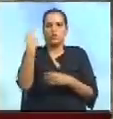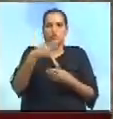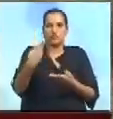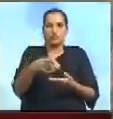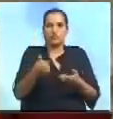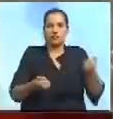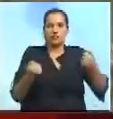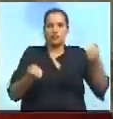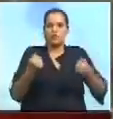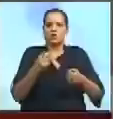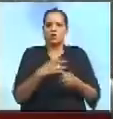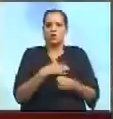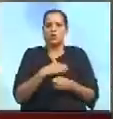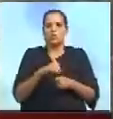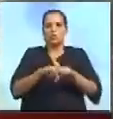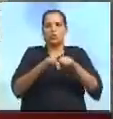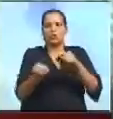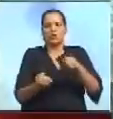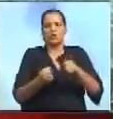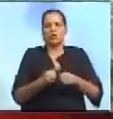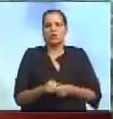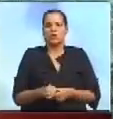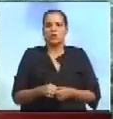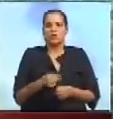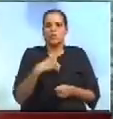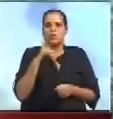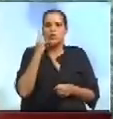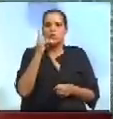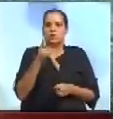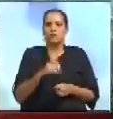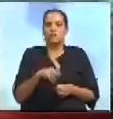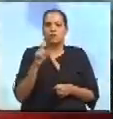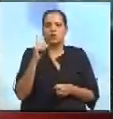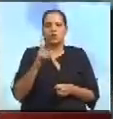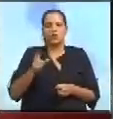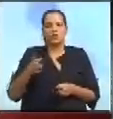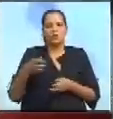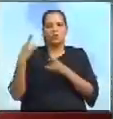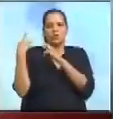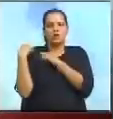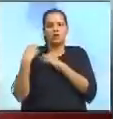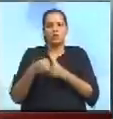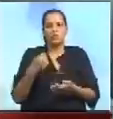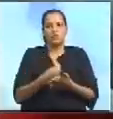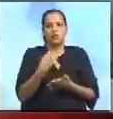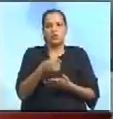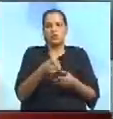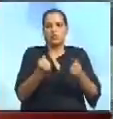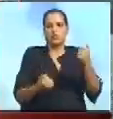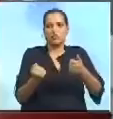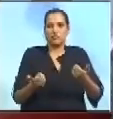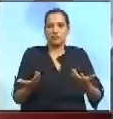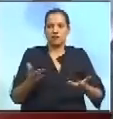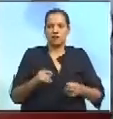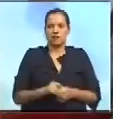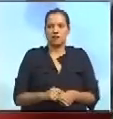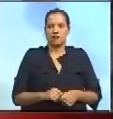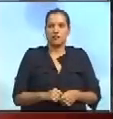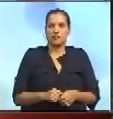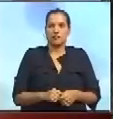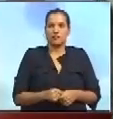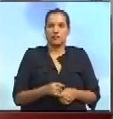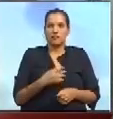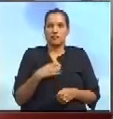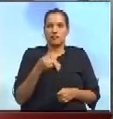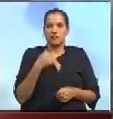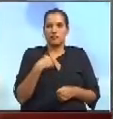carro, causándole daño en su parabrisas. Señaló que alguien tiene que hacerse responsable de los daños de su automotor.